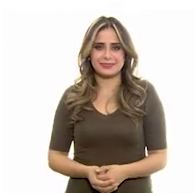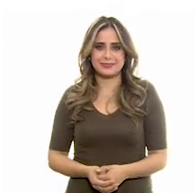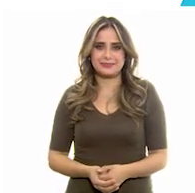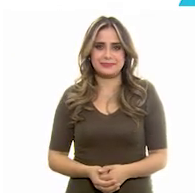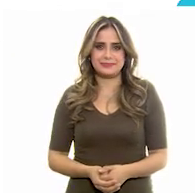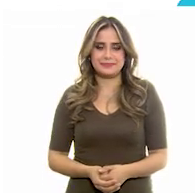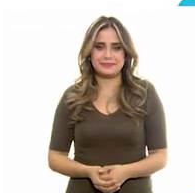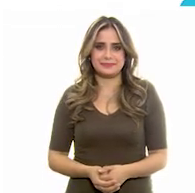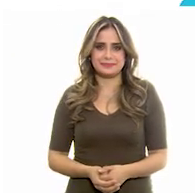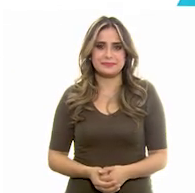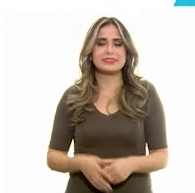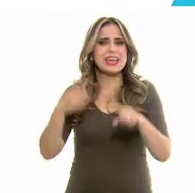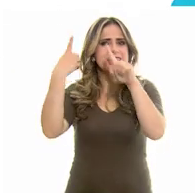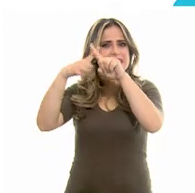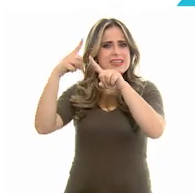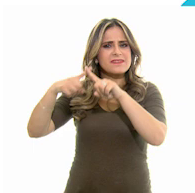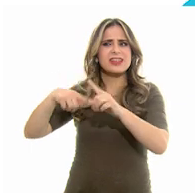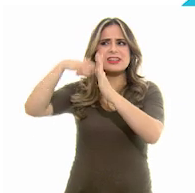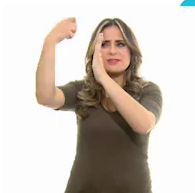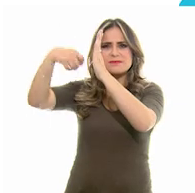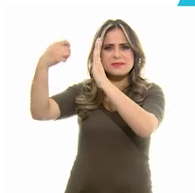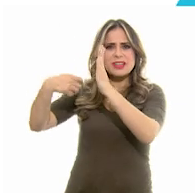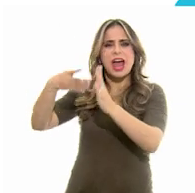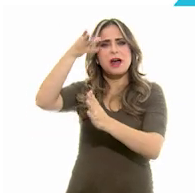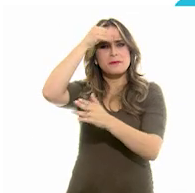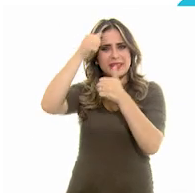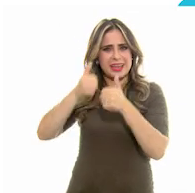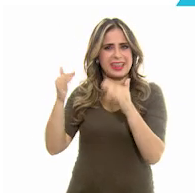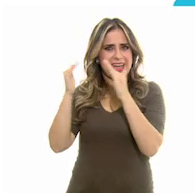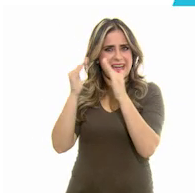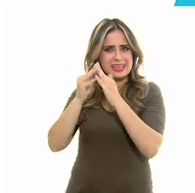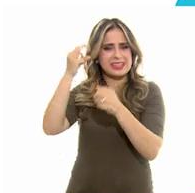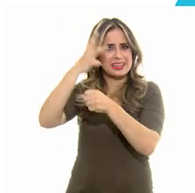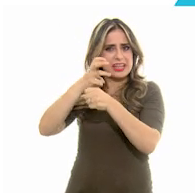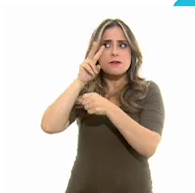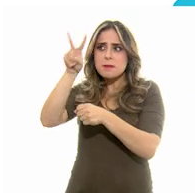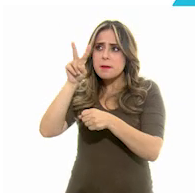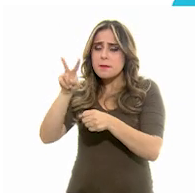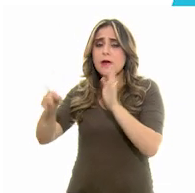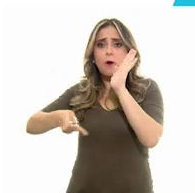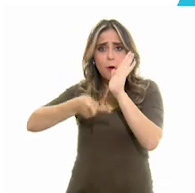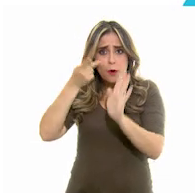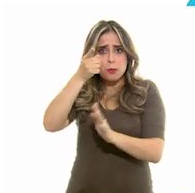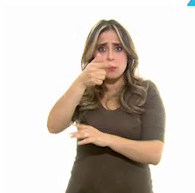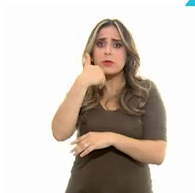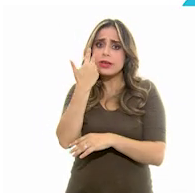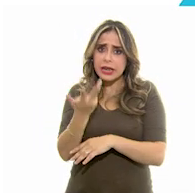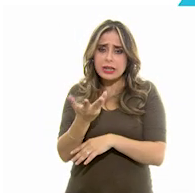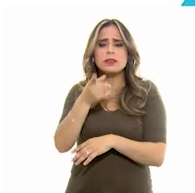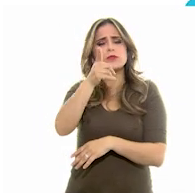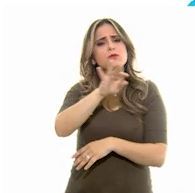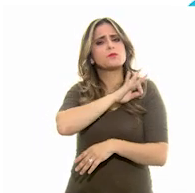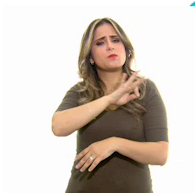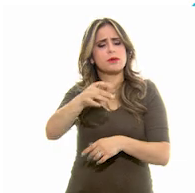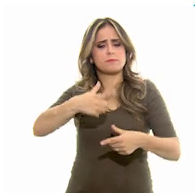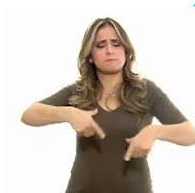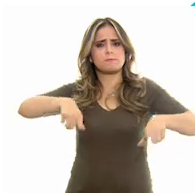conaliteg.cep.gov.mx. Si quieres volver a ver los programas de Aprende en Casa 3, los puedes encontrar en la siguiente